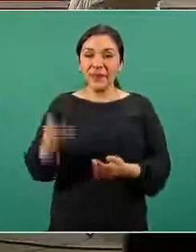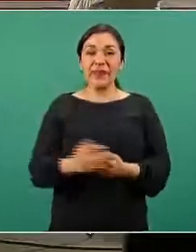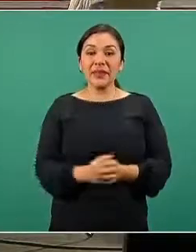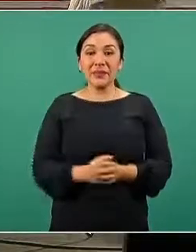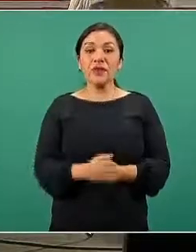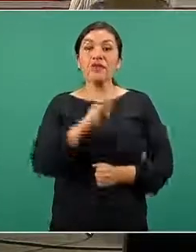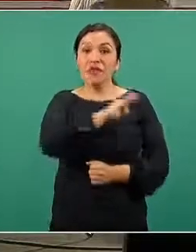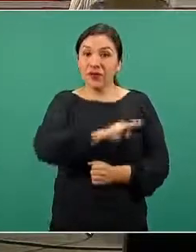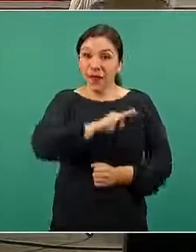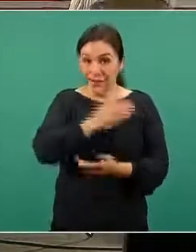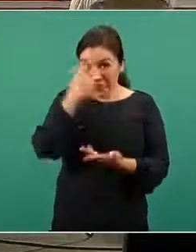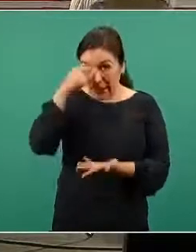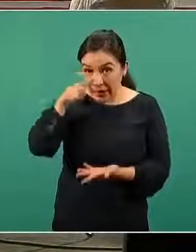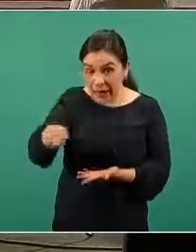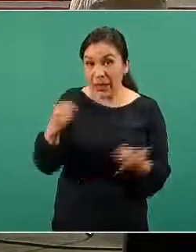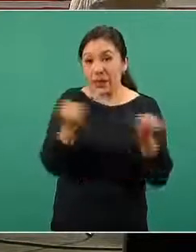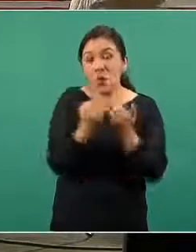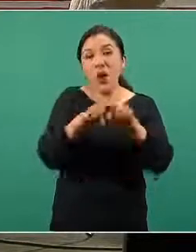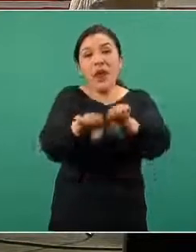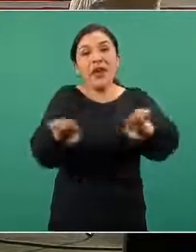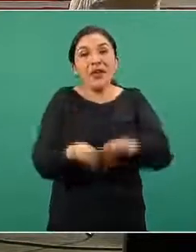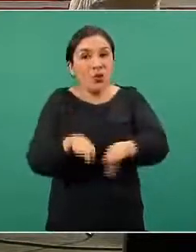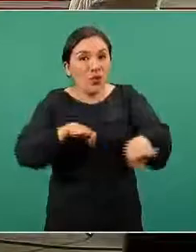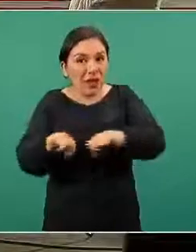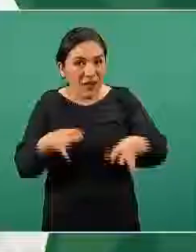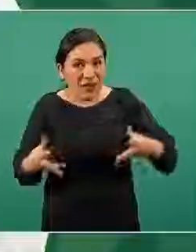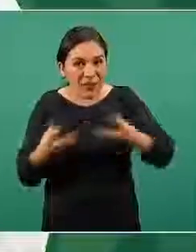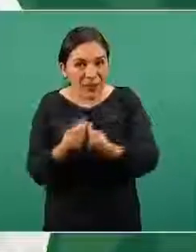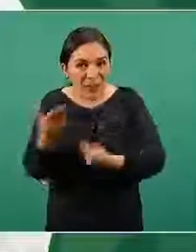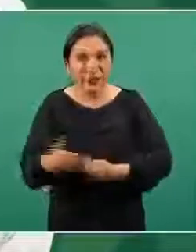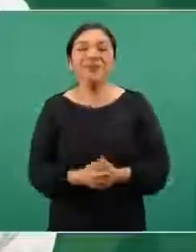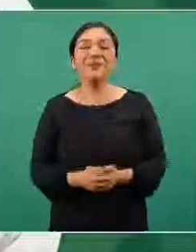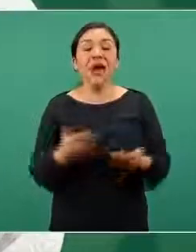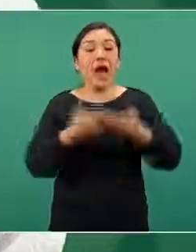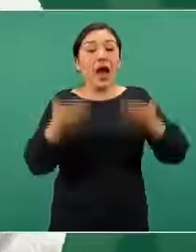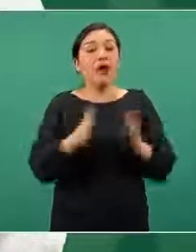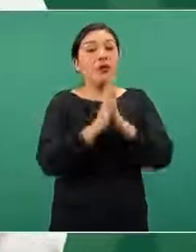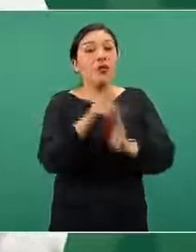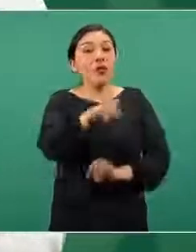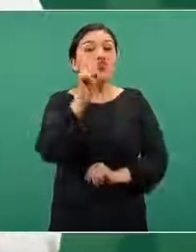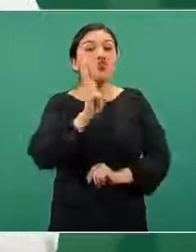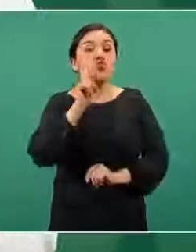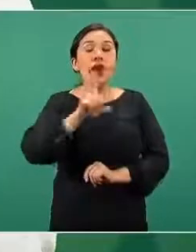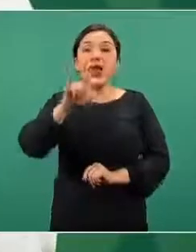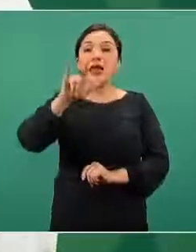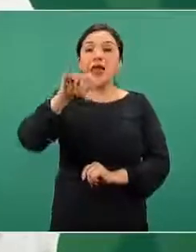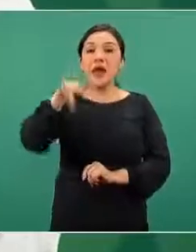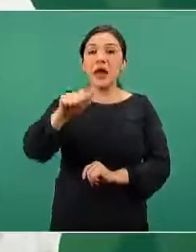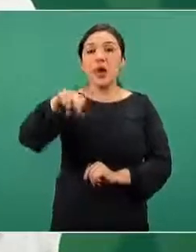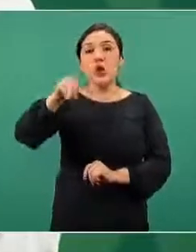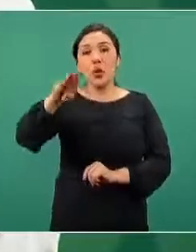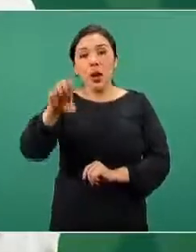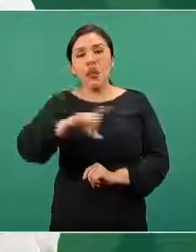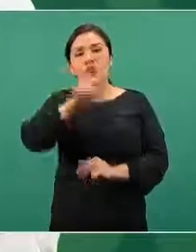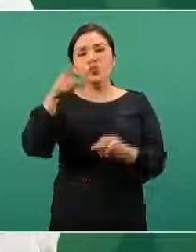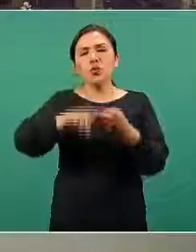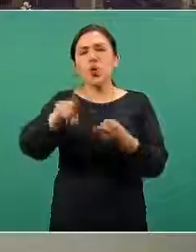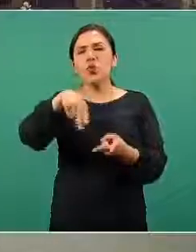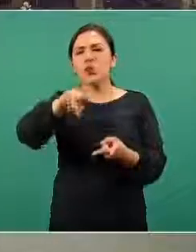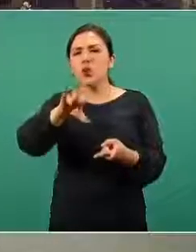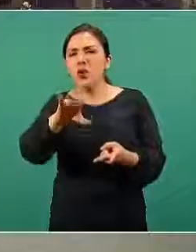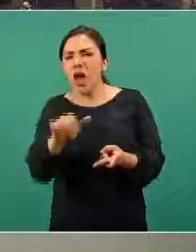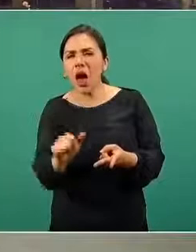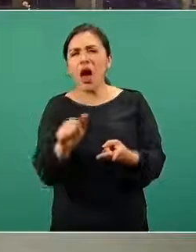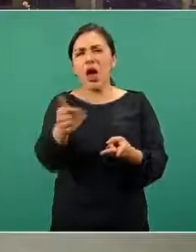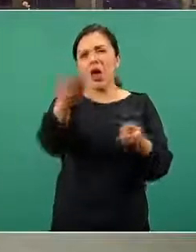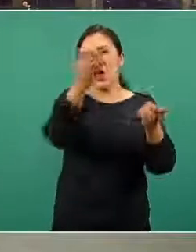Muchas gracias, felicidades a usted y a todo su equipo. Vamos a darle la palabra a Liliana Noble de Pulso Saludable, enseguida a usted, Nuria, nos